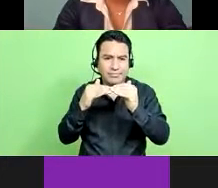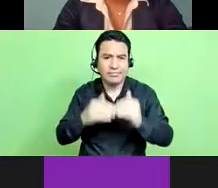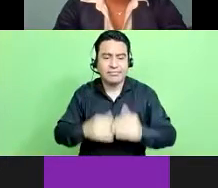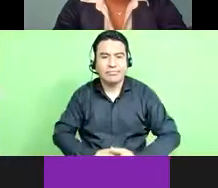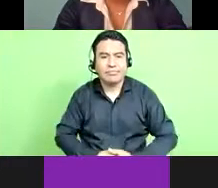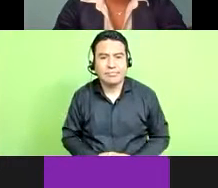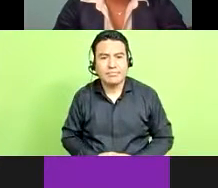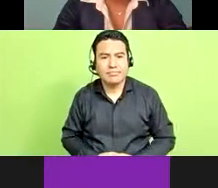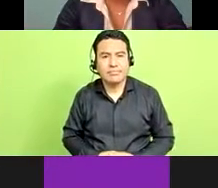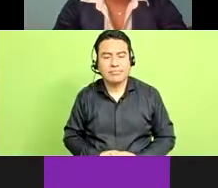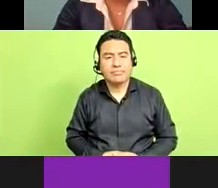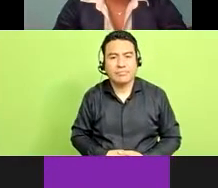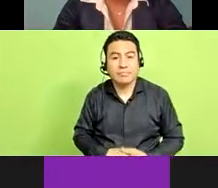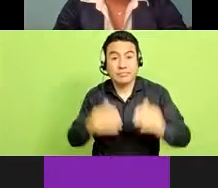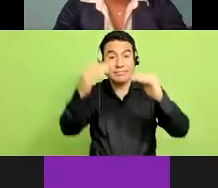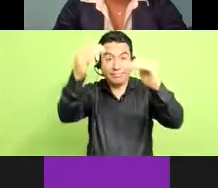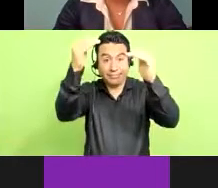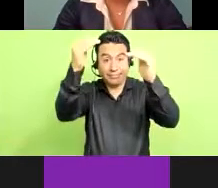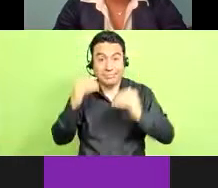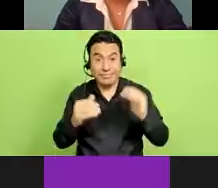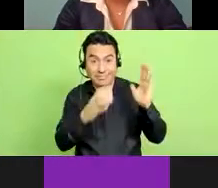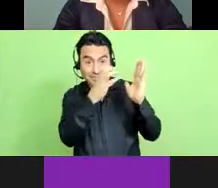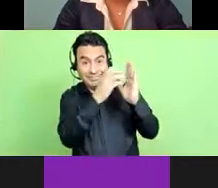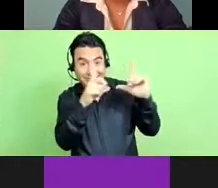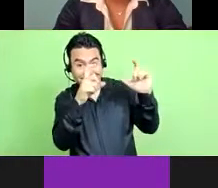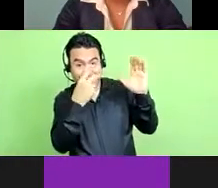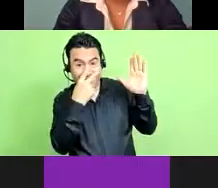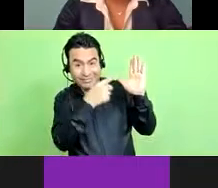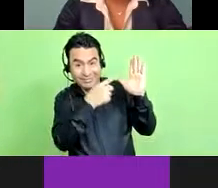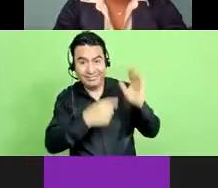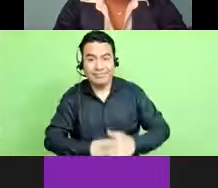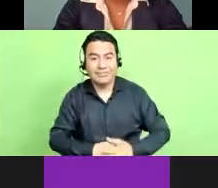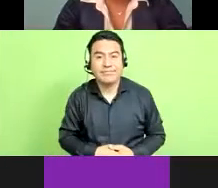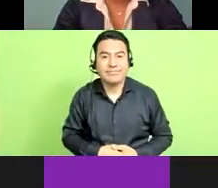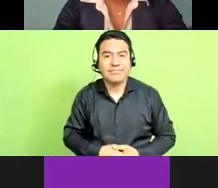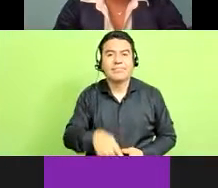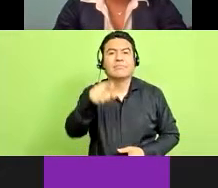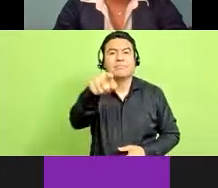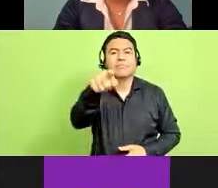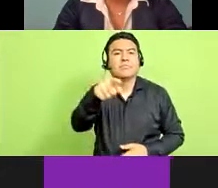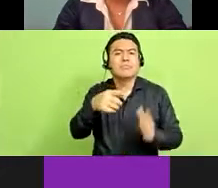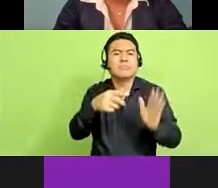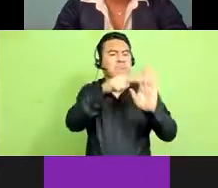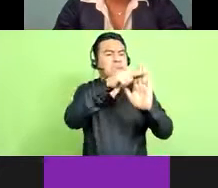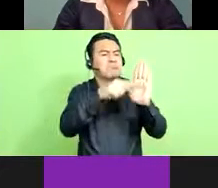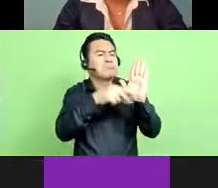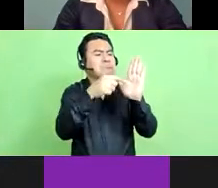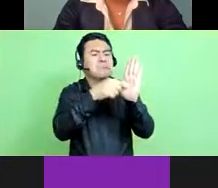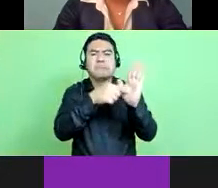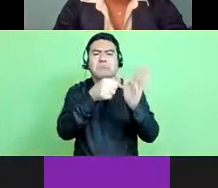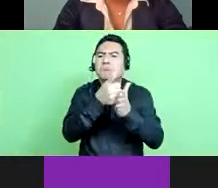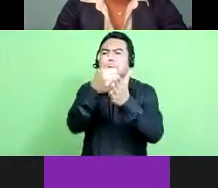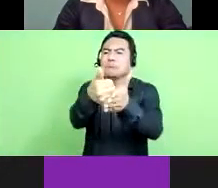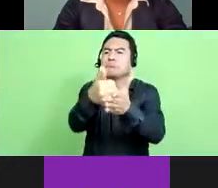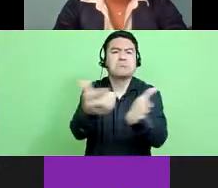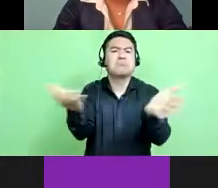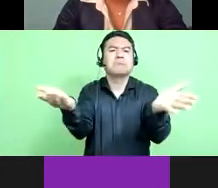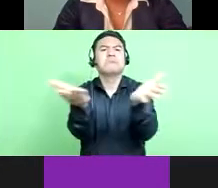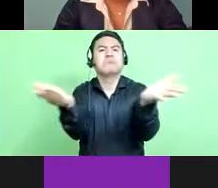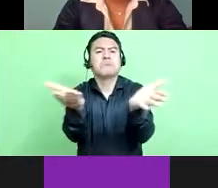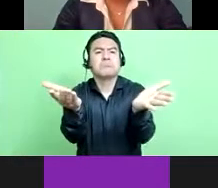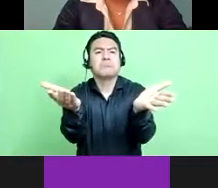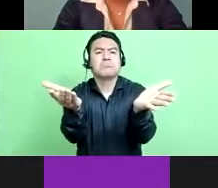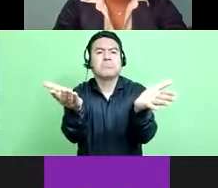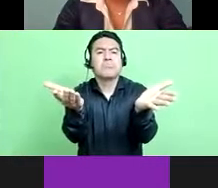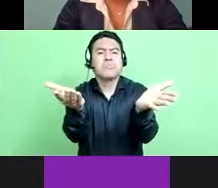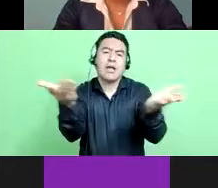el siguiente por favor en donde aplica esta norma en las edificaciones que